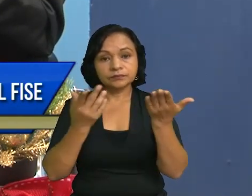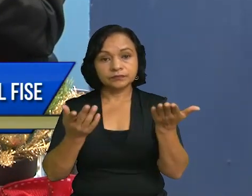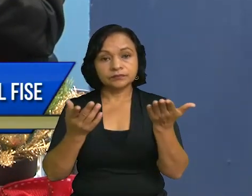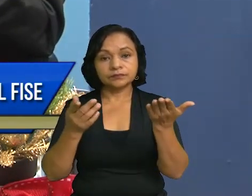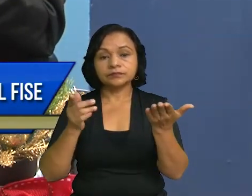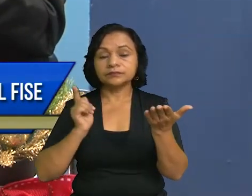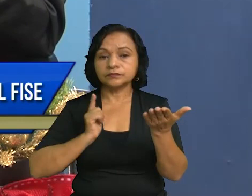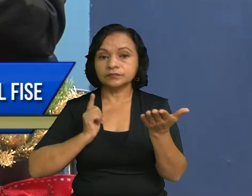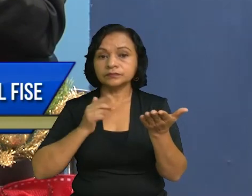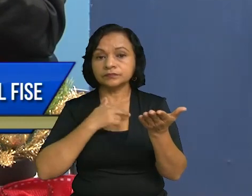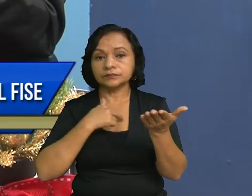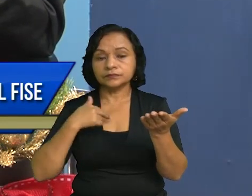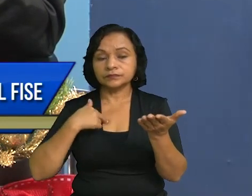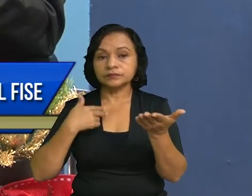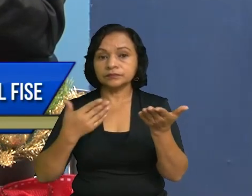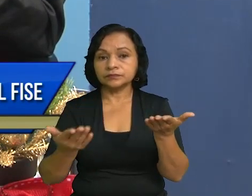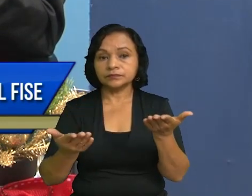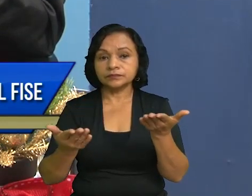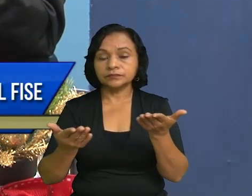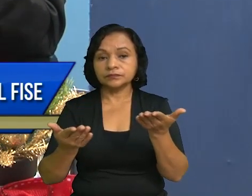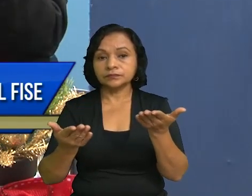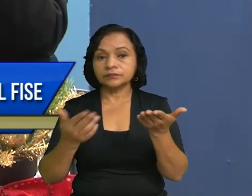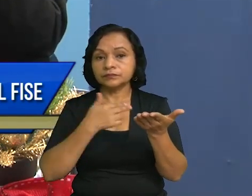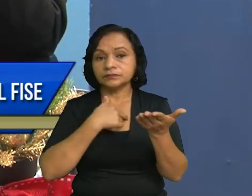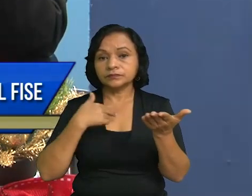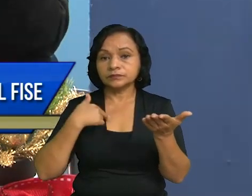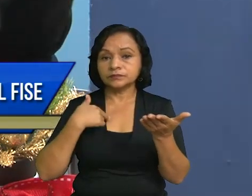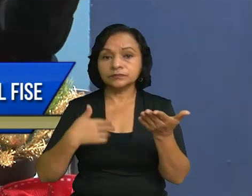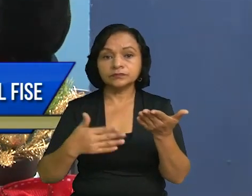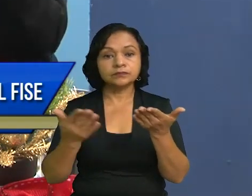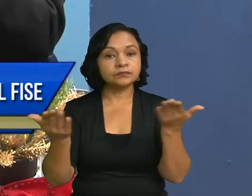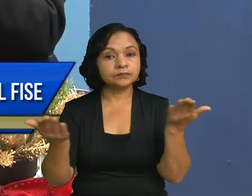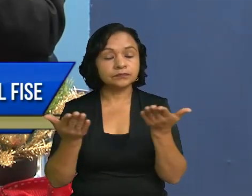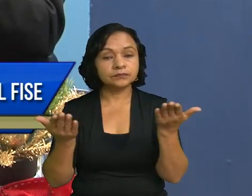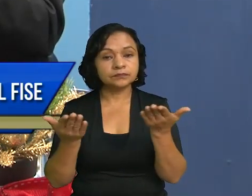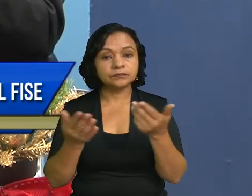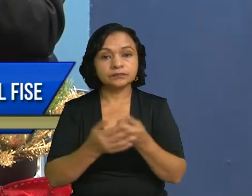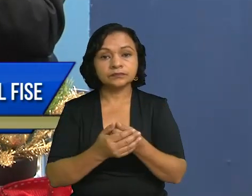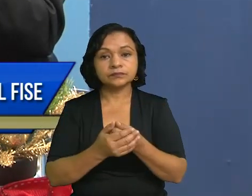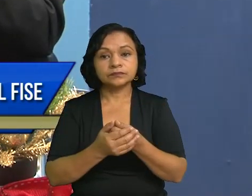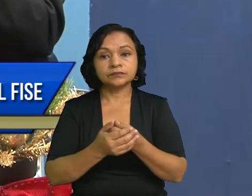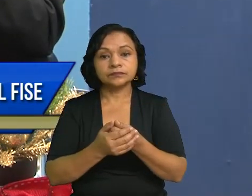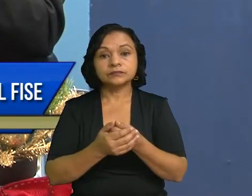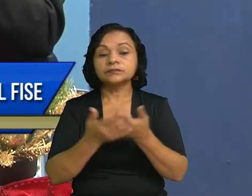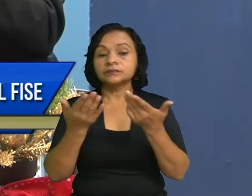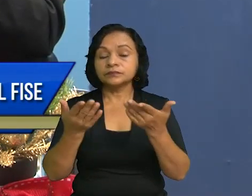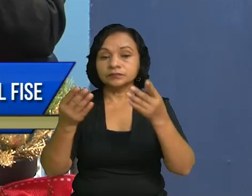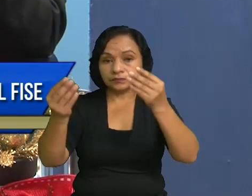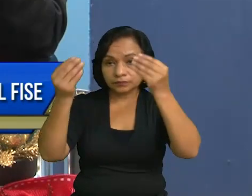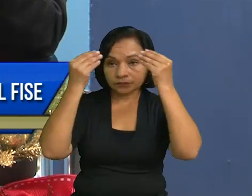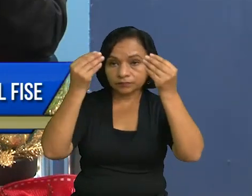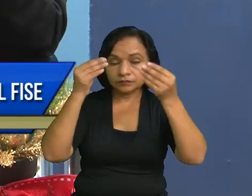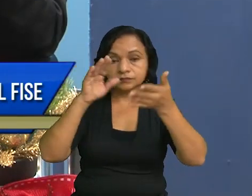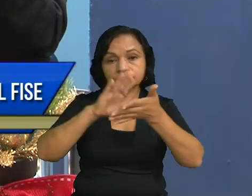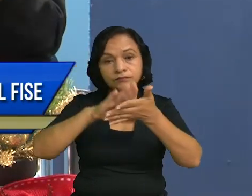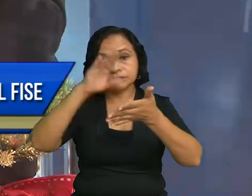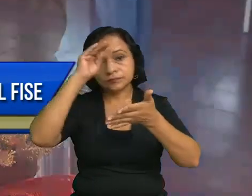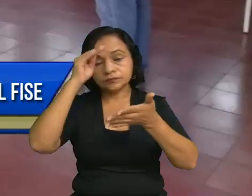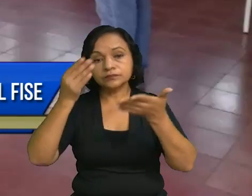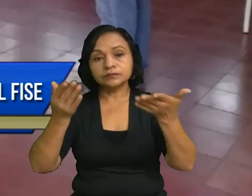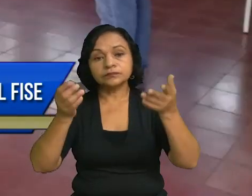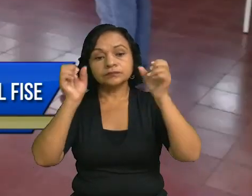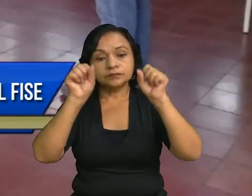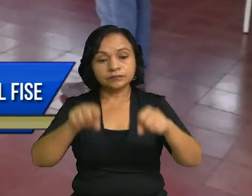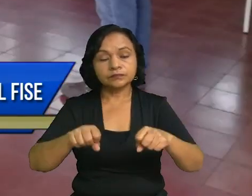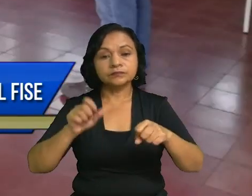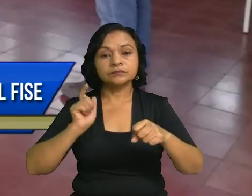nos va a dar va a ser este piloto nos va a dar las lecciones para